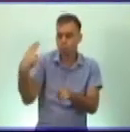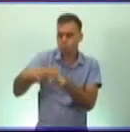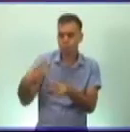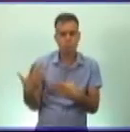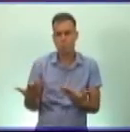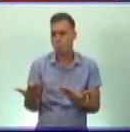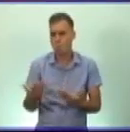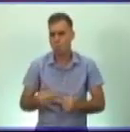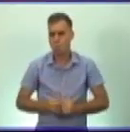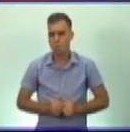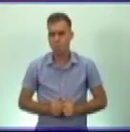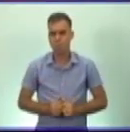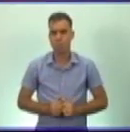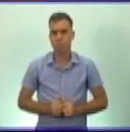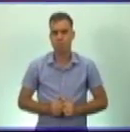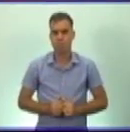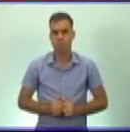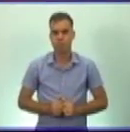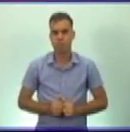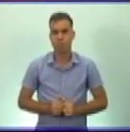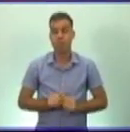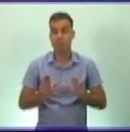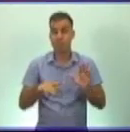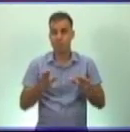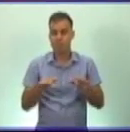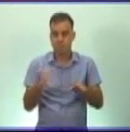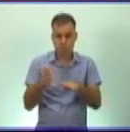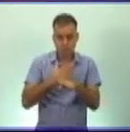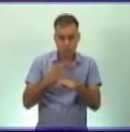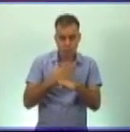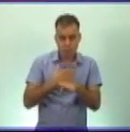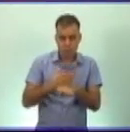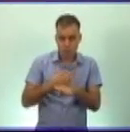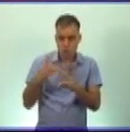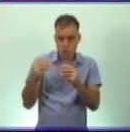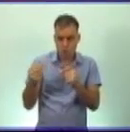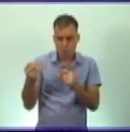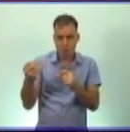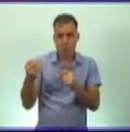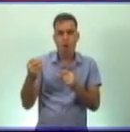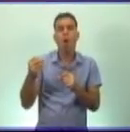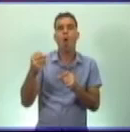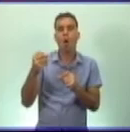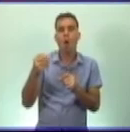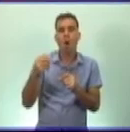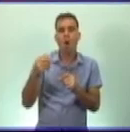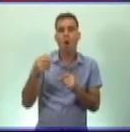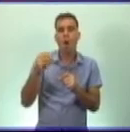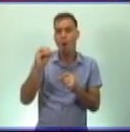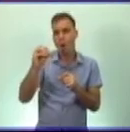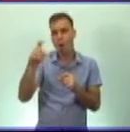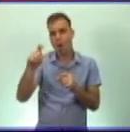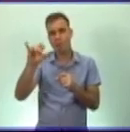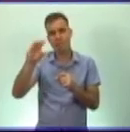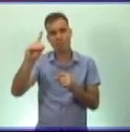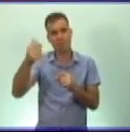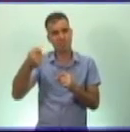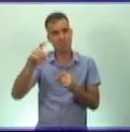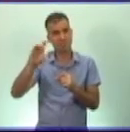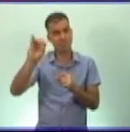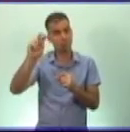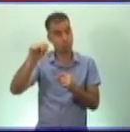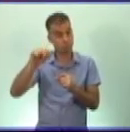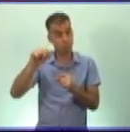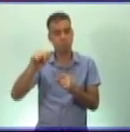las reacciones atendiendo a la variación o no de los números de oxidación. Y quiero comenzar por algunas reglas que ya ustedes